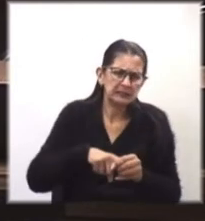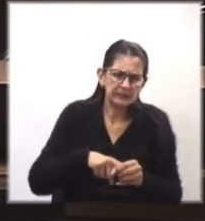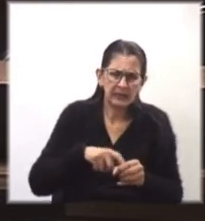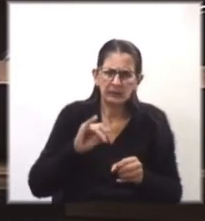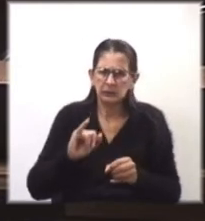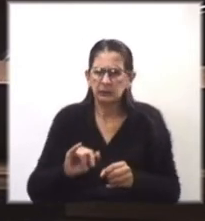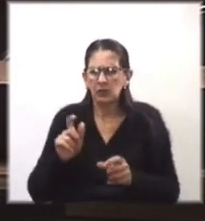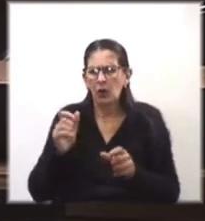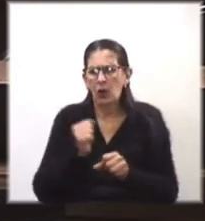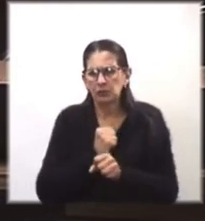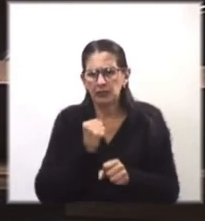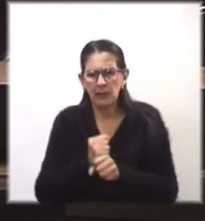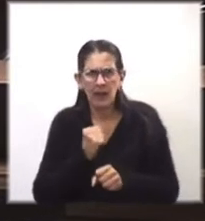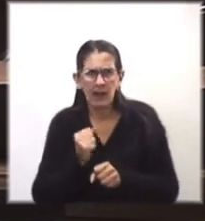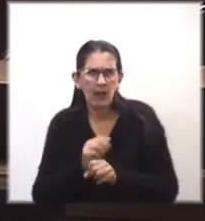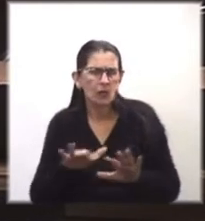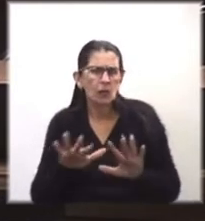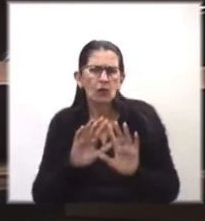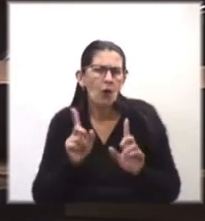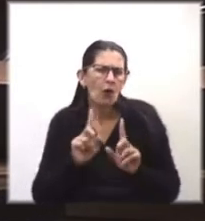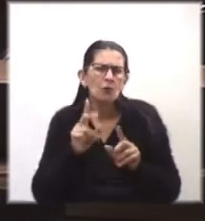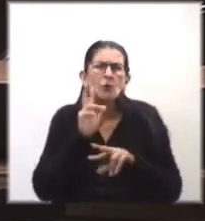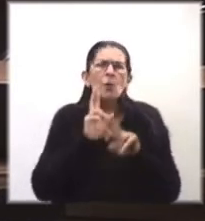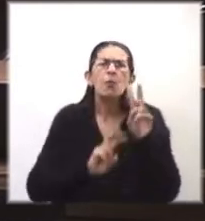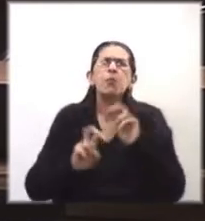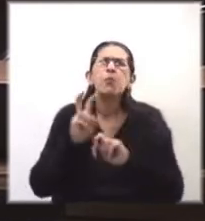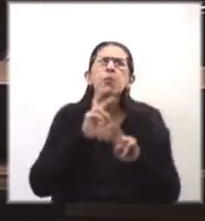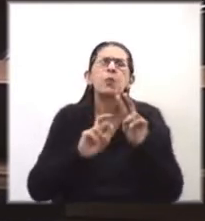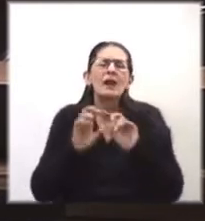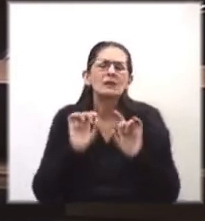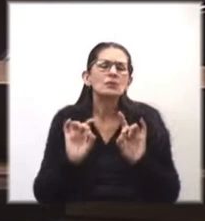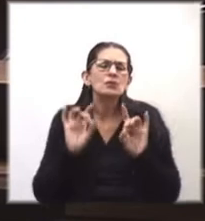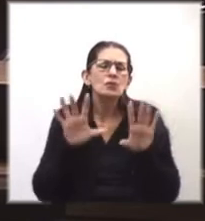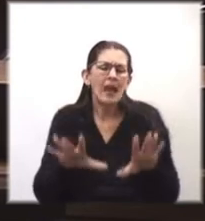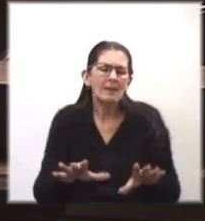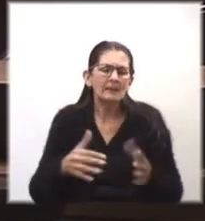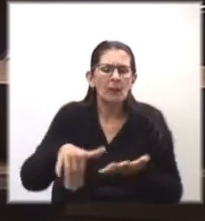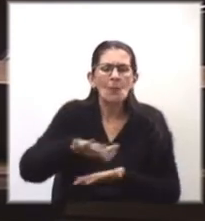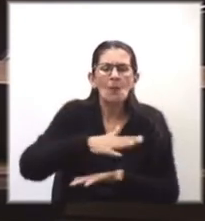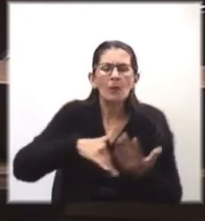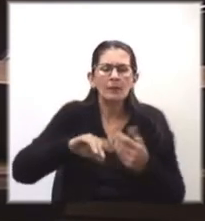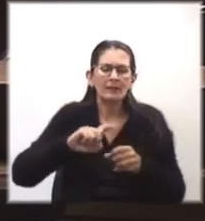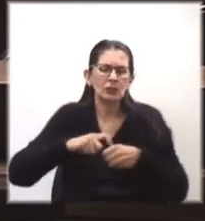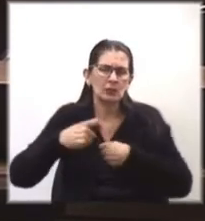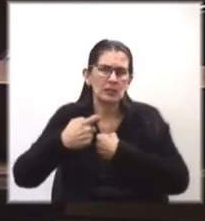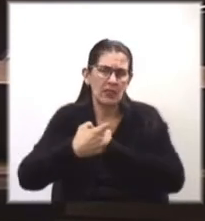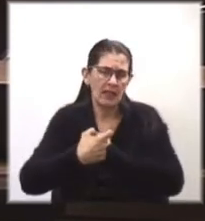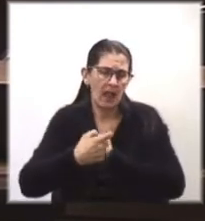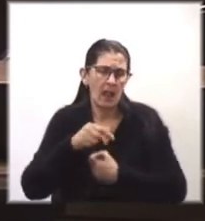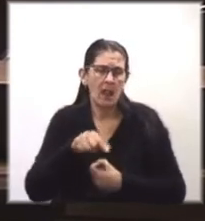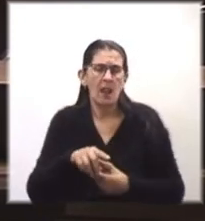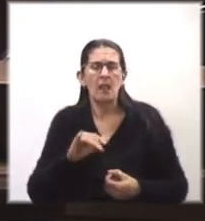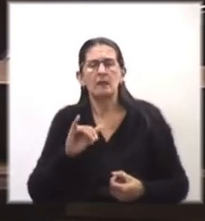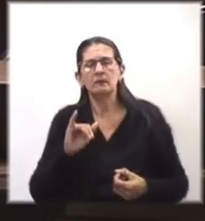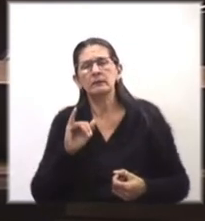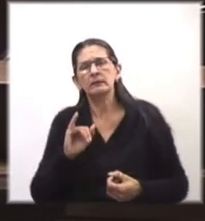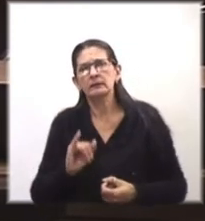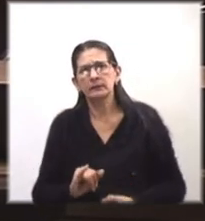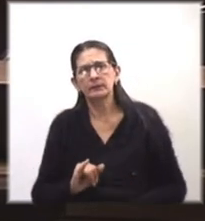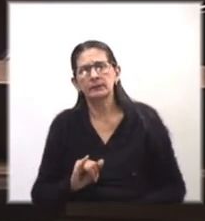de los trabajadores públicos. Básicamente lo que buscaba era atomizar el movimiento sindical y